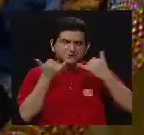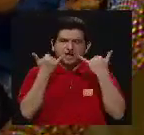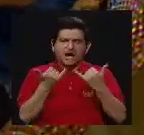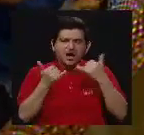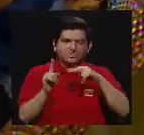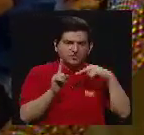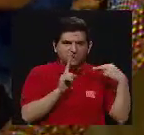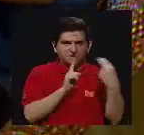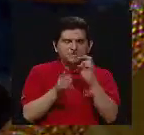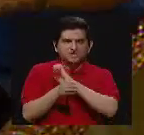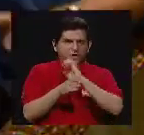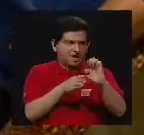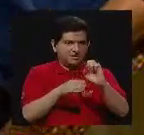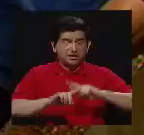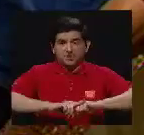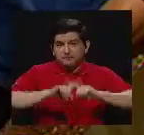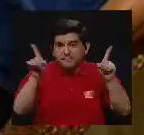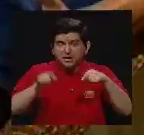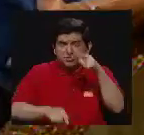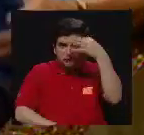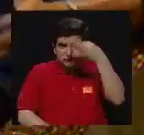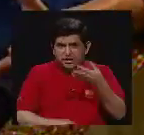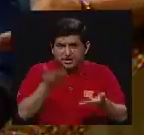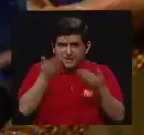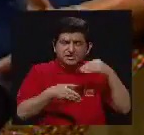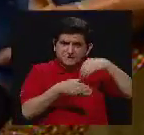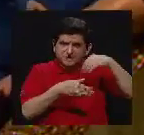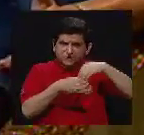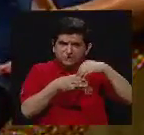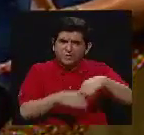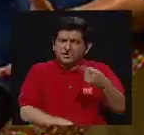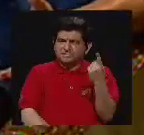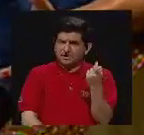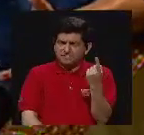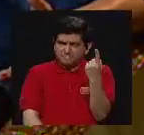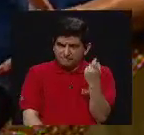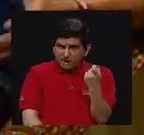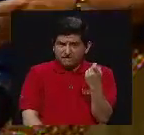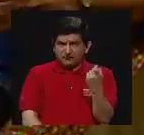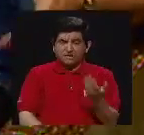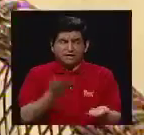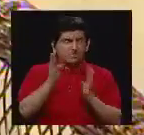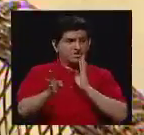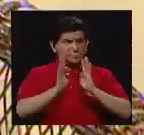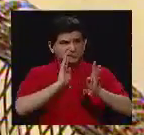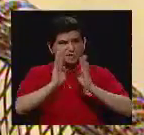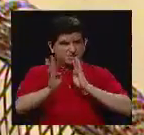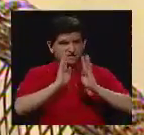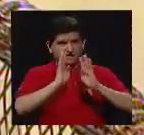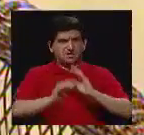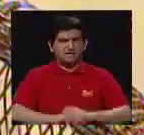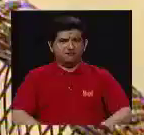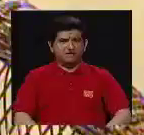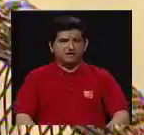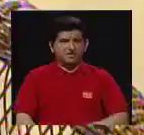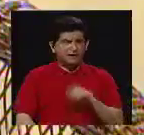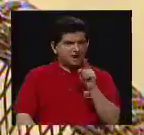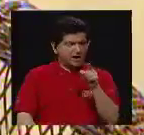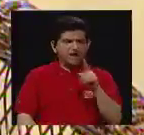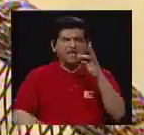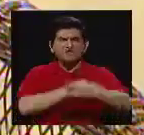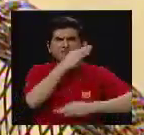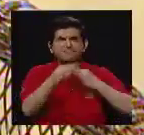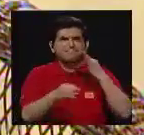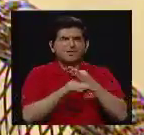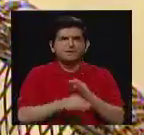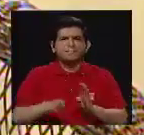visión contemporánea, ética, pero ¿no crees que es un componente que hace falta? y se hable, por ejemplo, que se hable